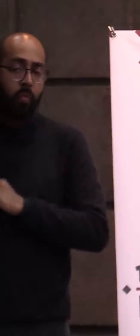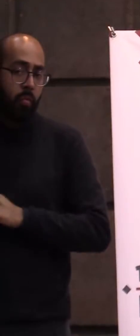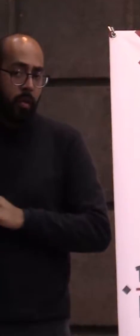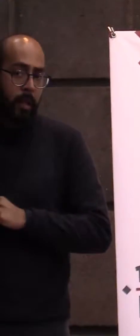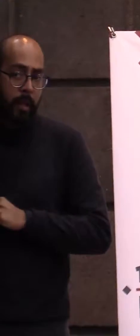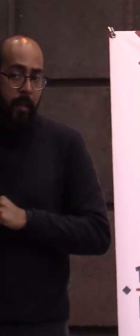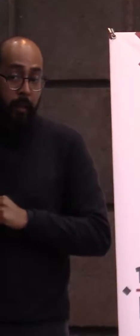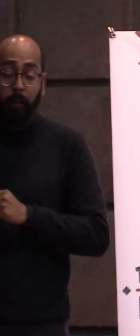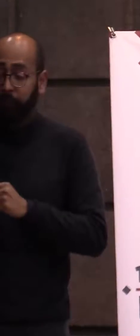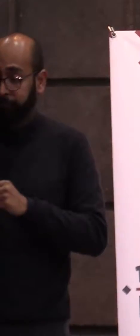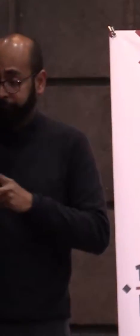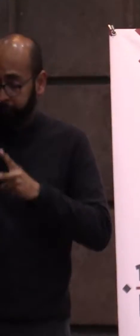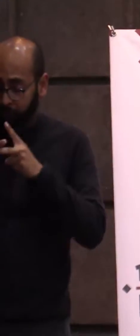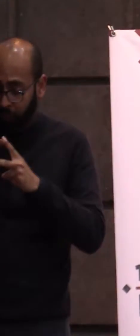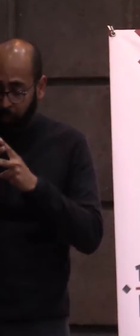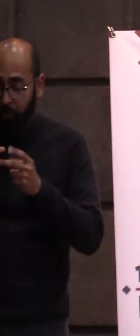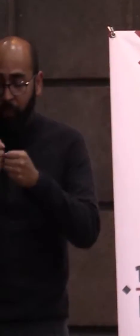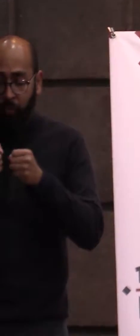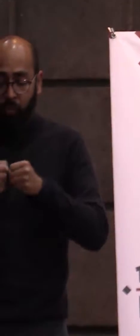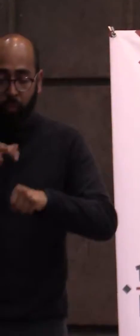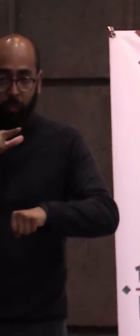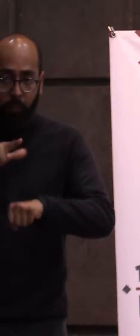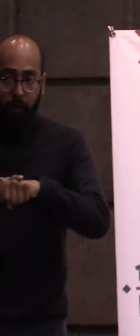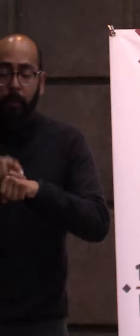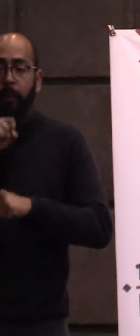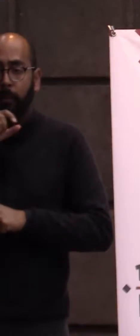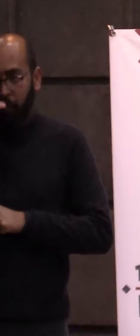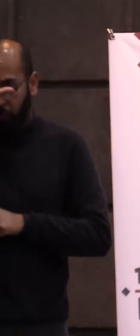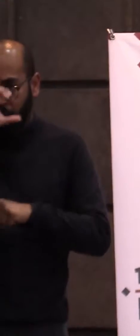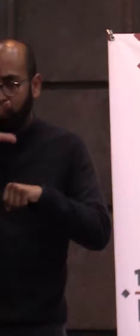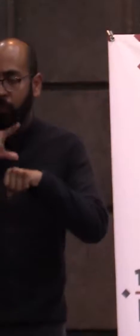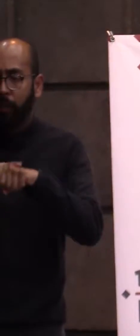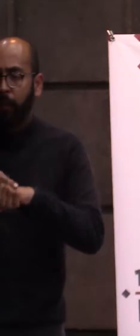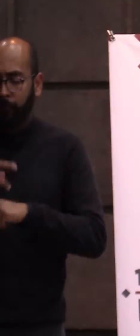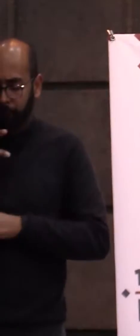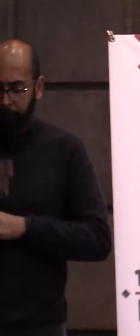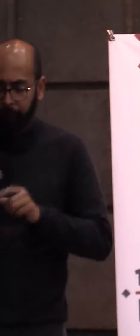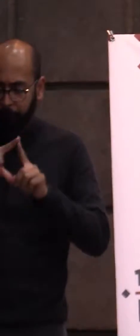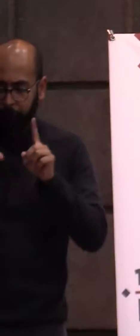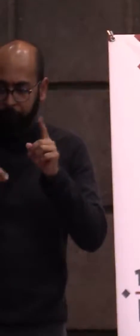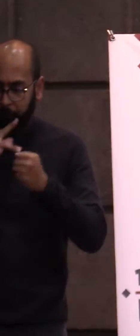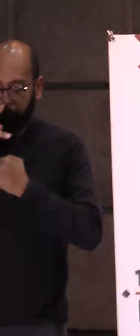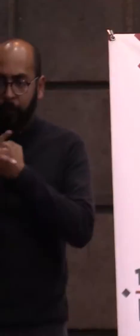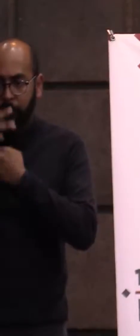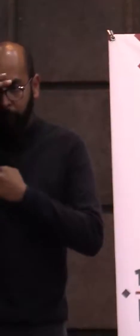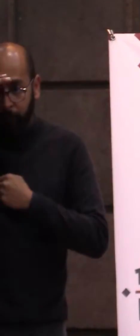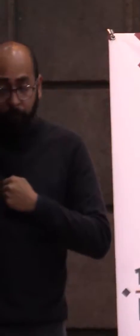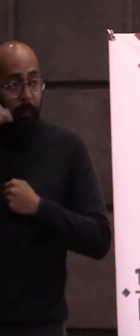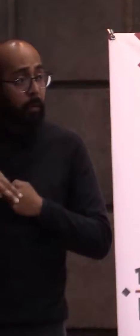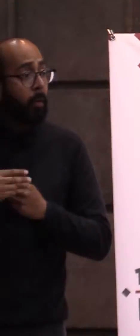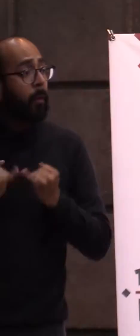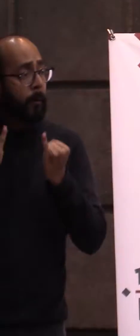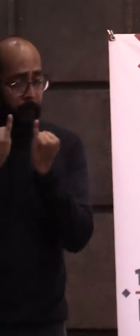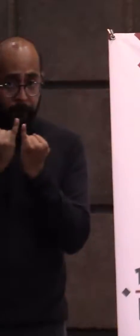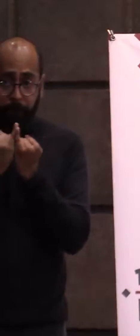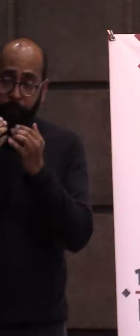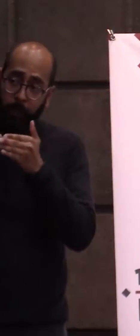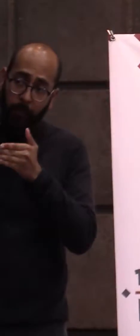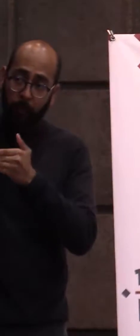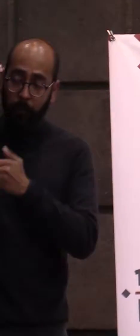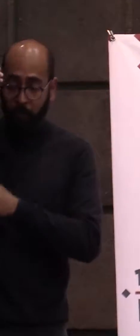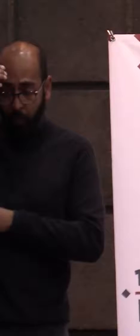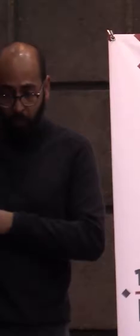políticas, económicas, sociales y culturales de nuestro país, como lo fue José